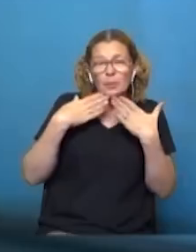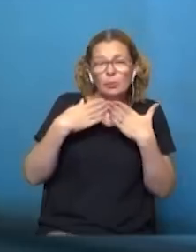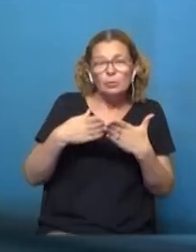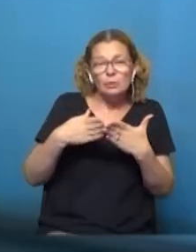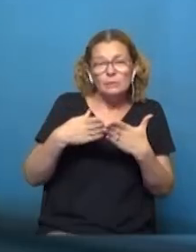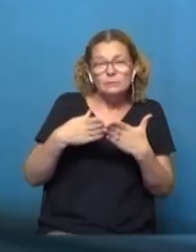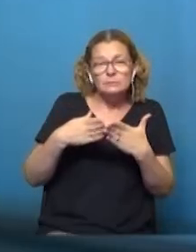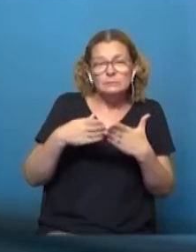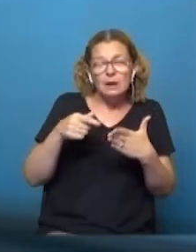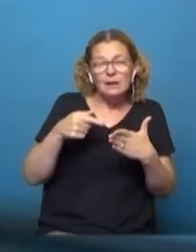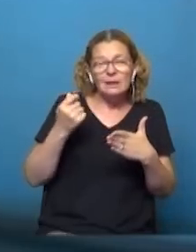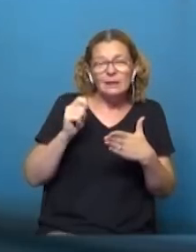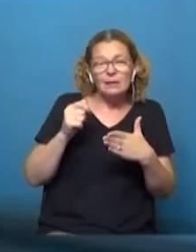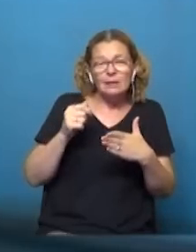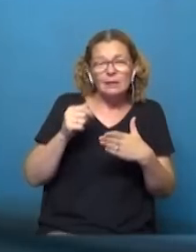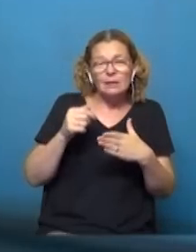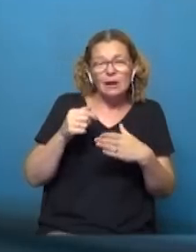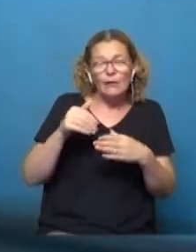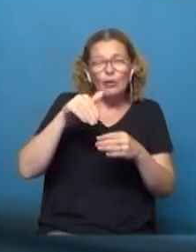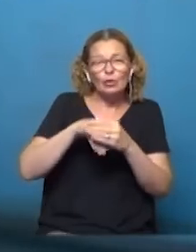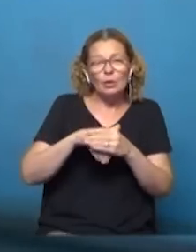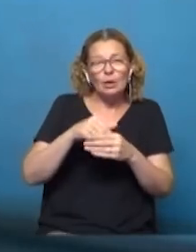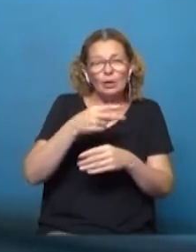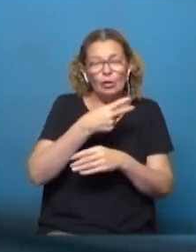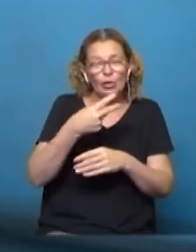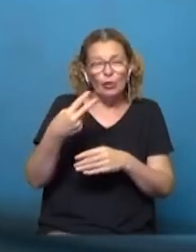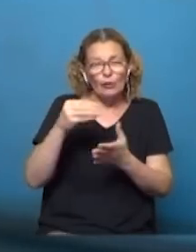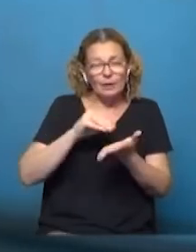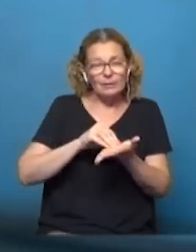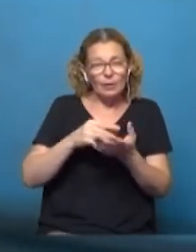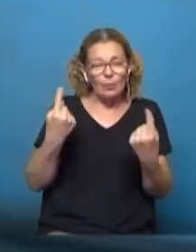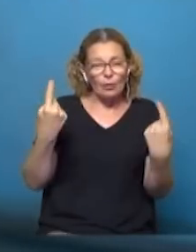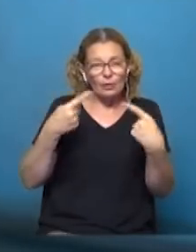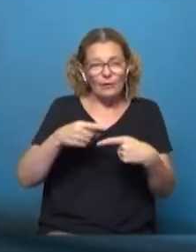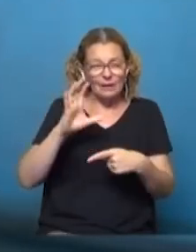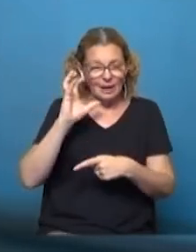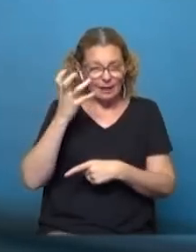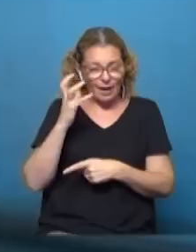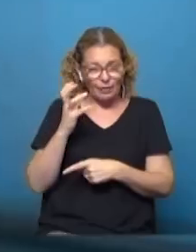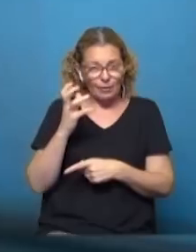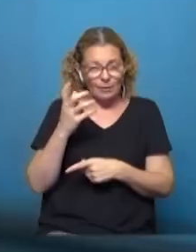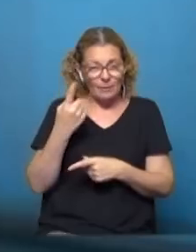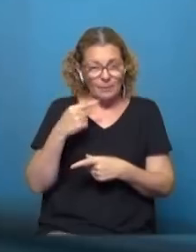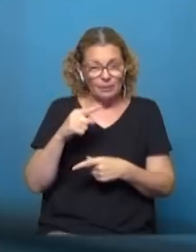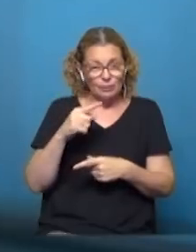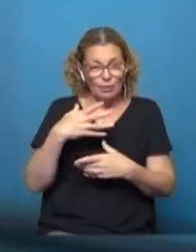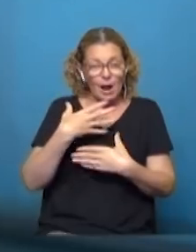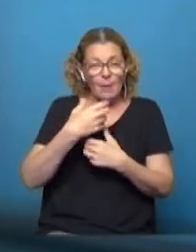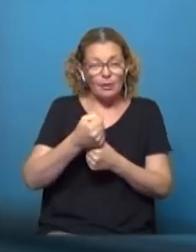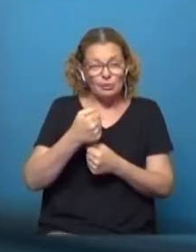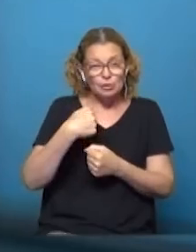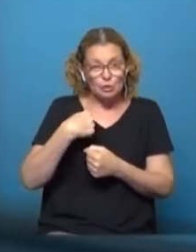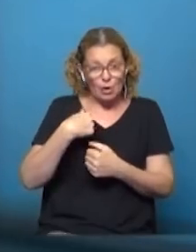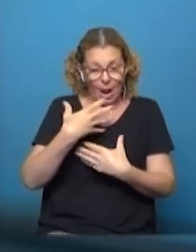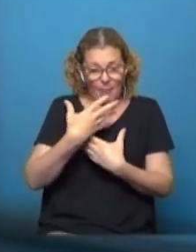es que yo escribo Todas las semanas dos veces tengo una un debate en la radio pero más soy militante yo soy